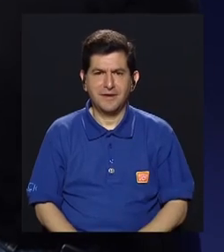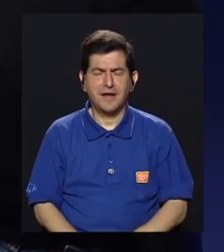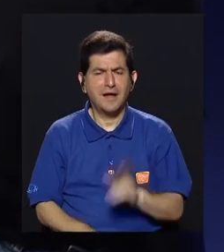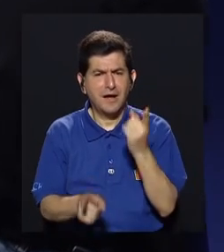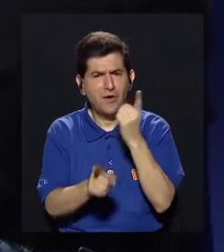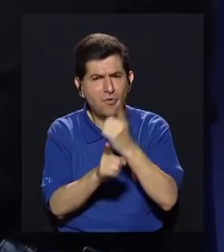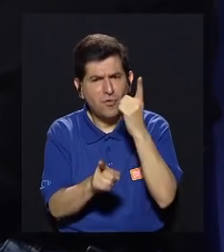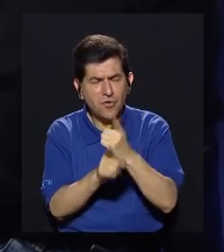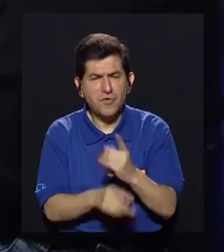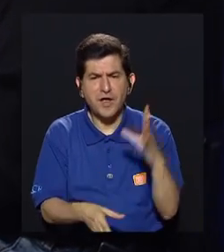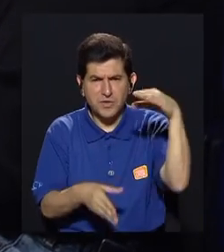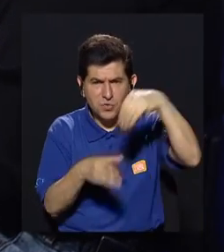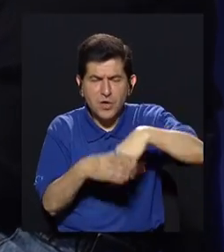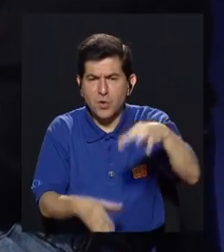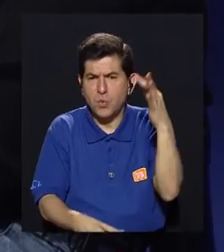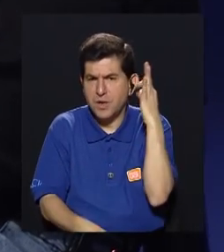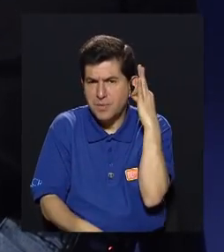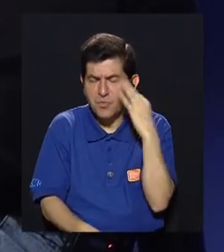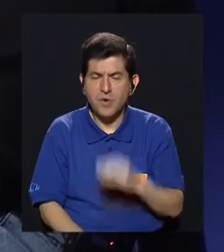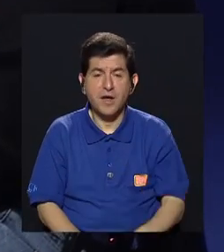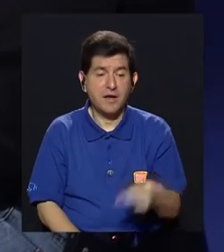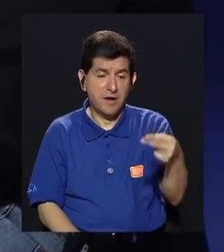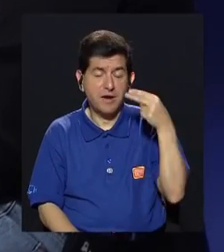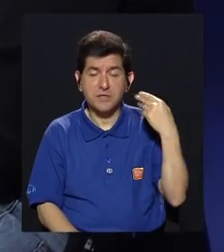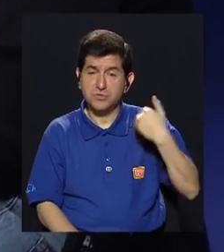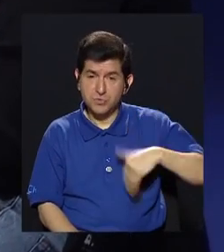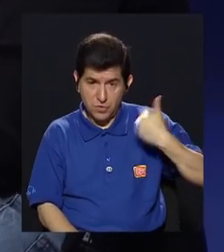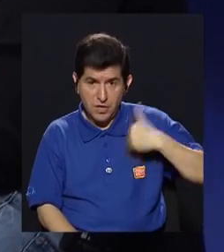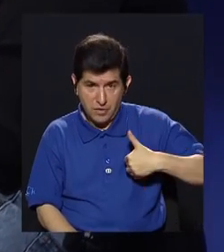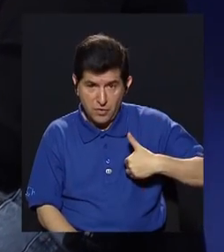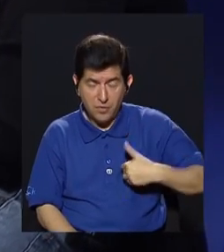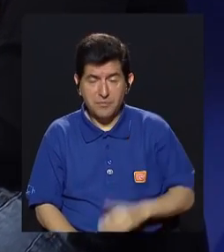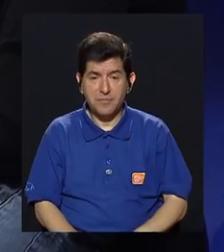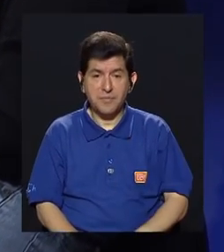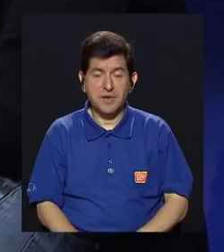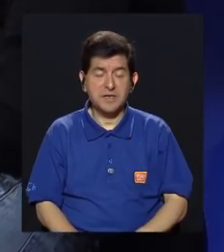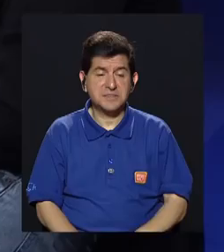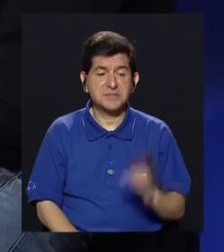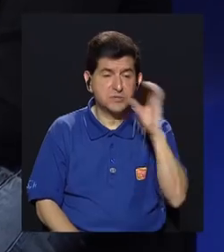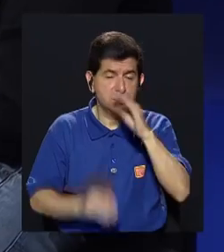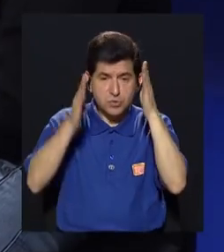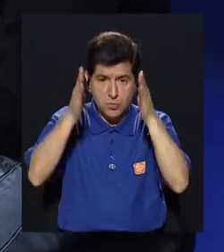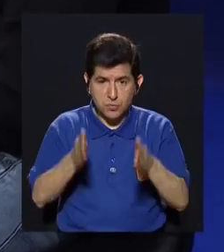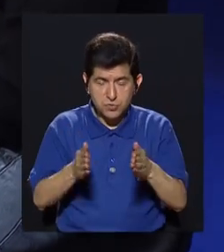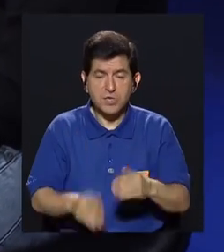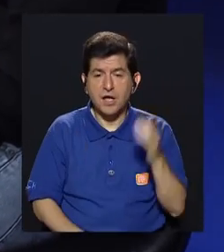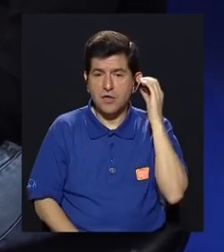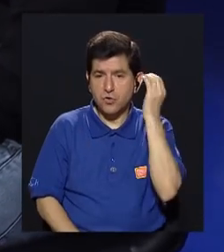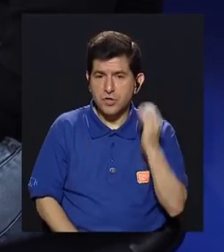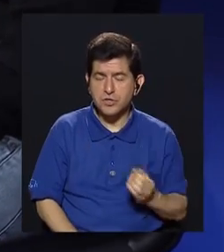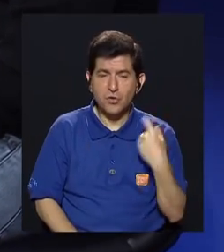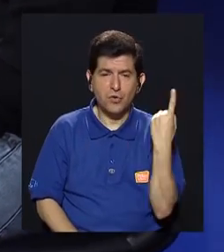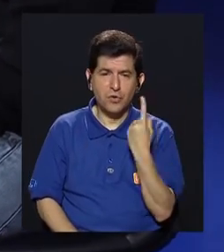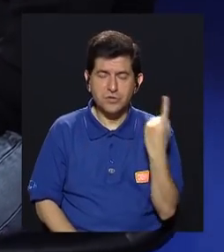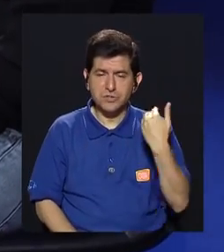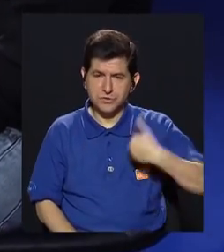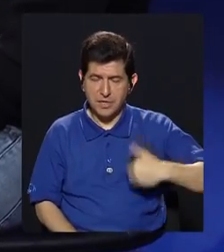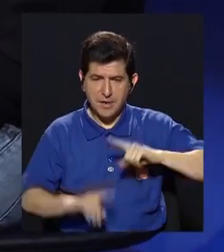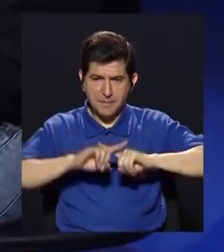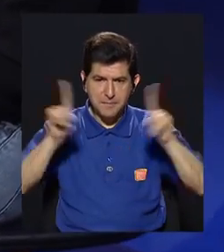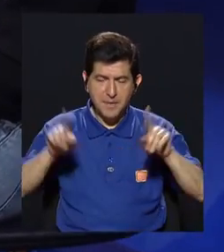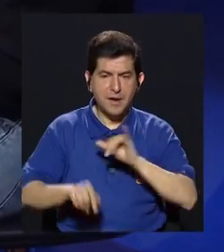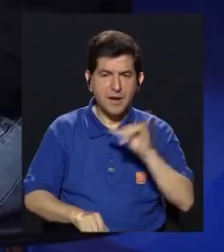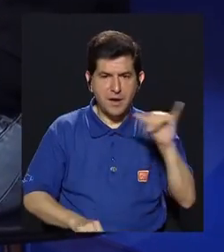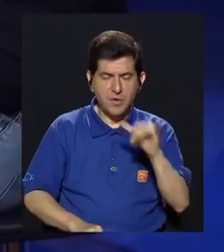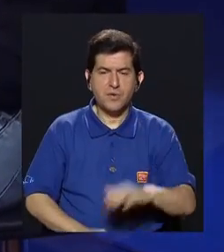haber incorporado la figura de la mujer si bien es una historia de hombres de verdad porque los obreros son hombres mesas y de hombres pero